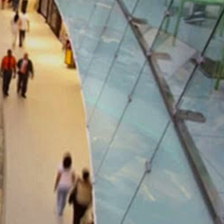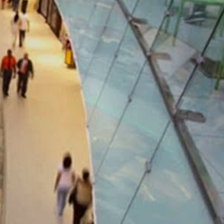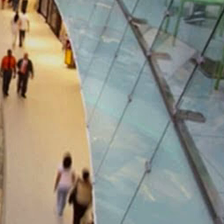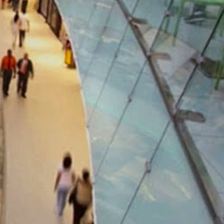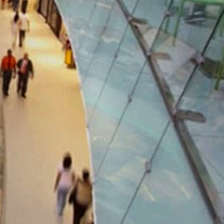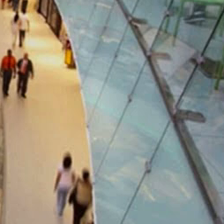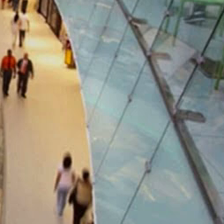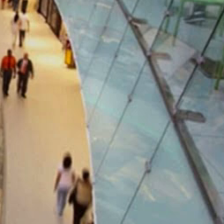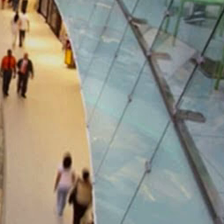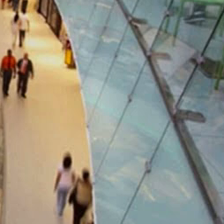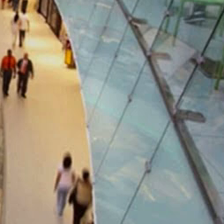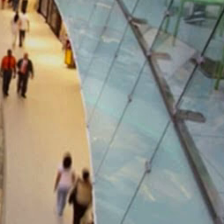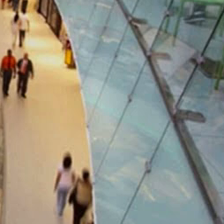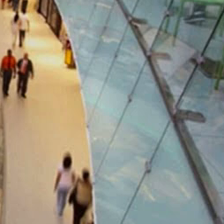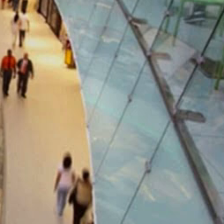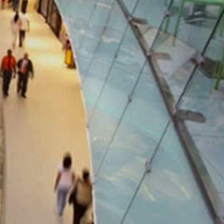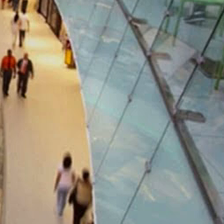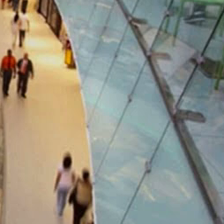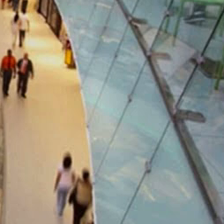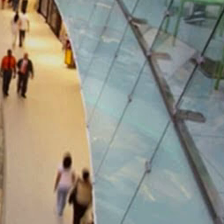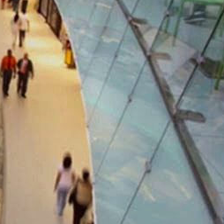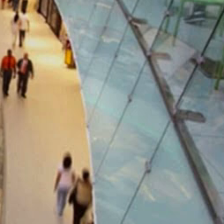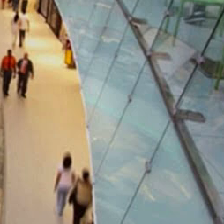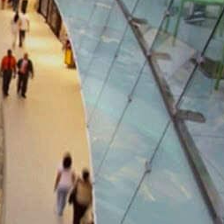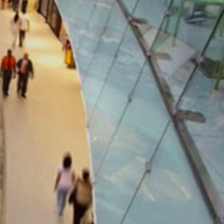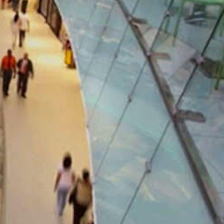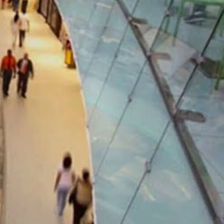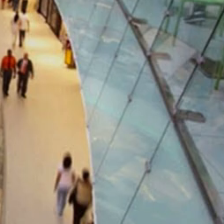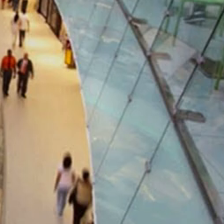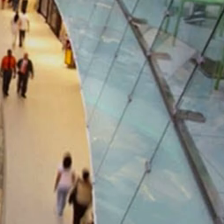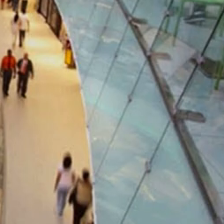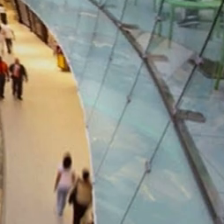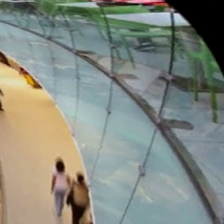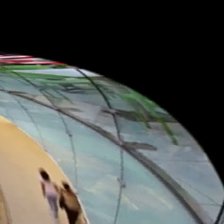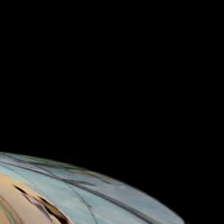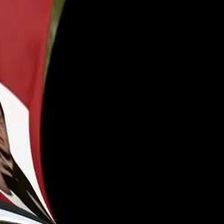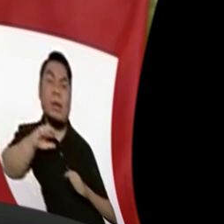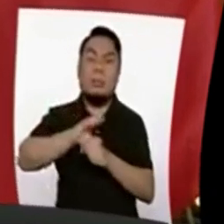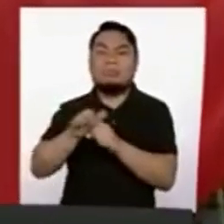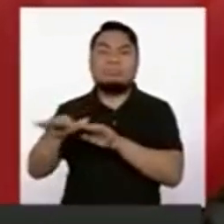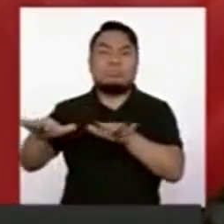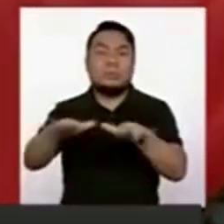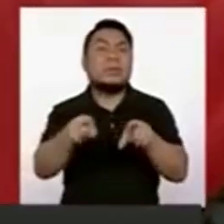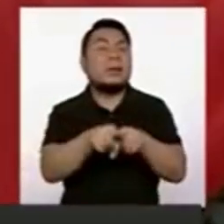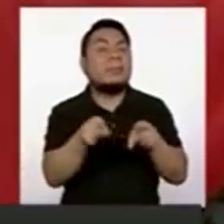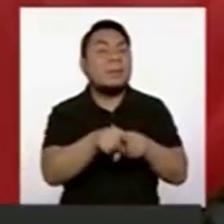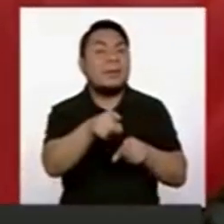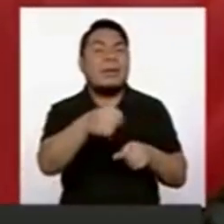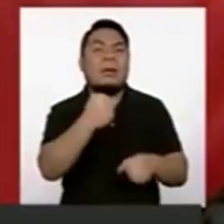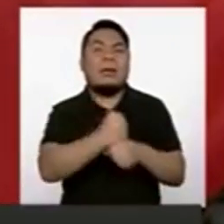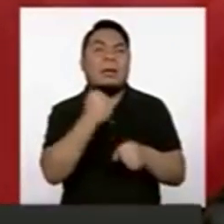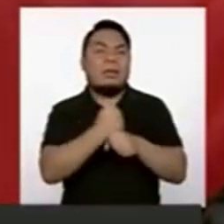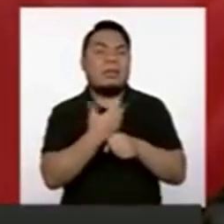olvide suscribirse en este canal para recibir las últimas noticias de la actualidad. Empleo.